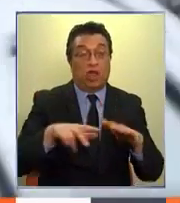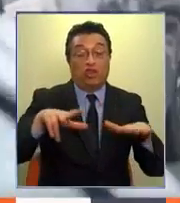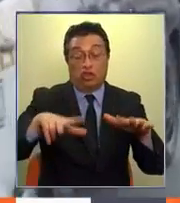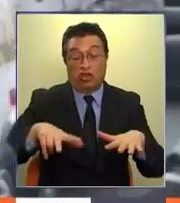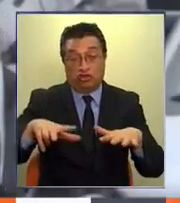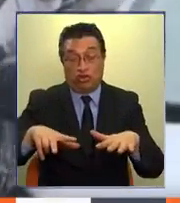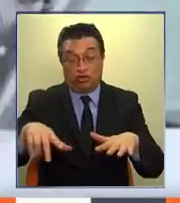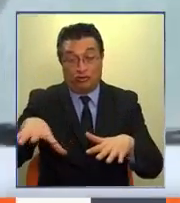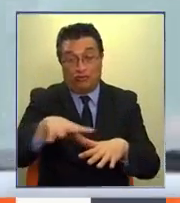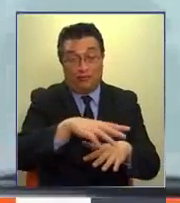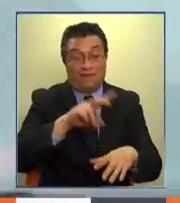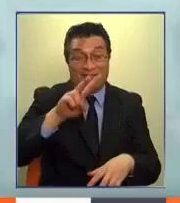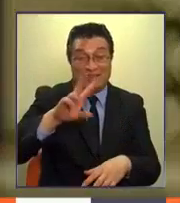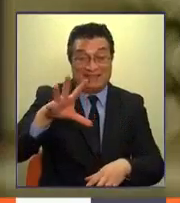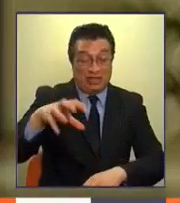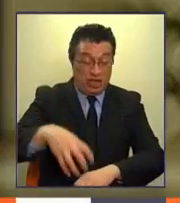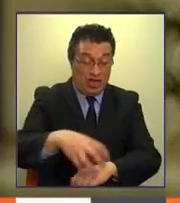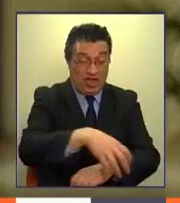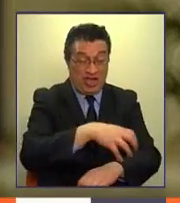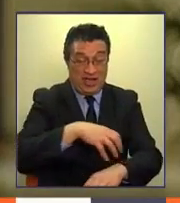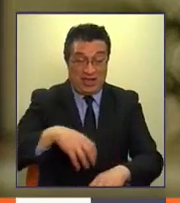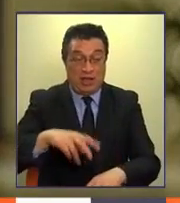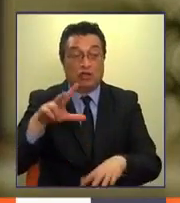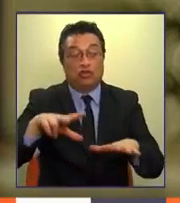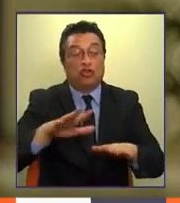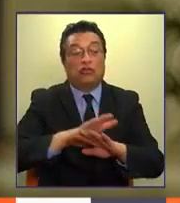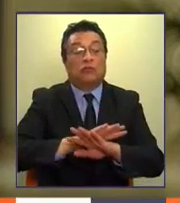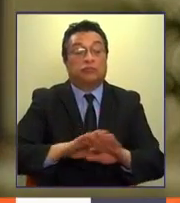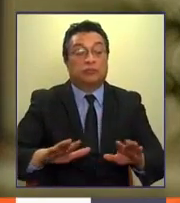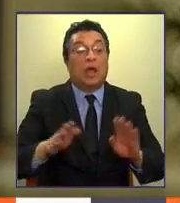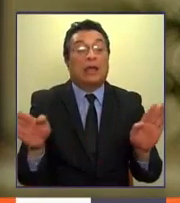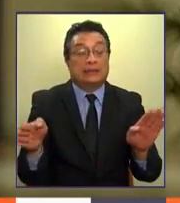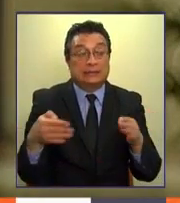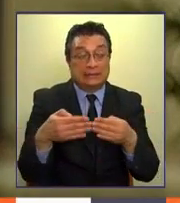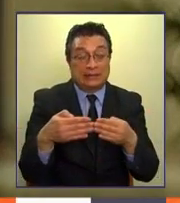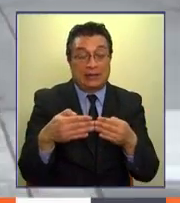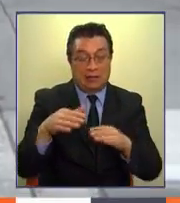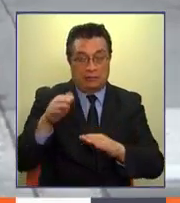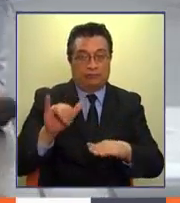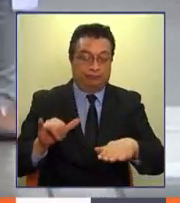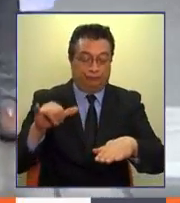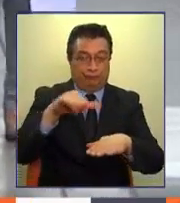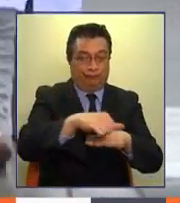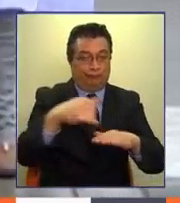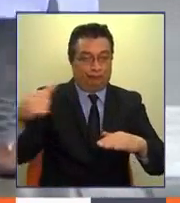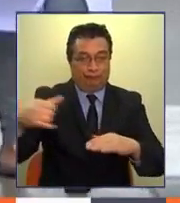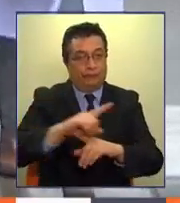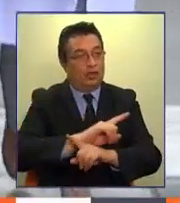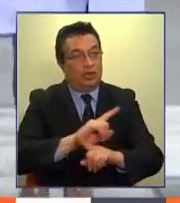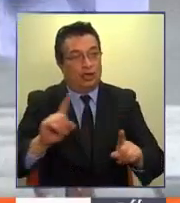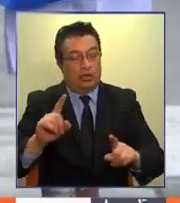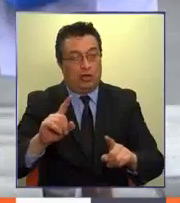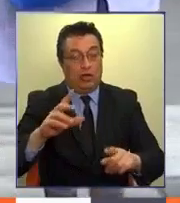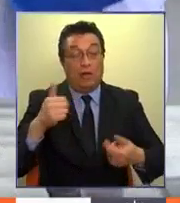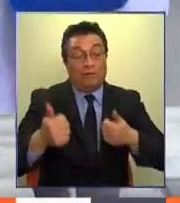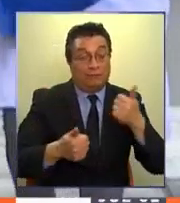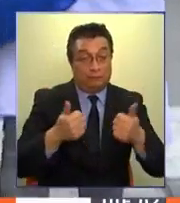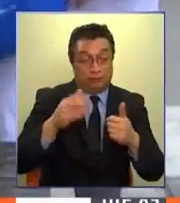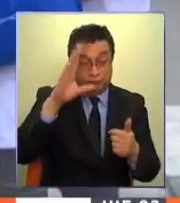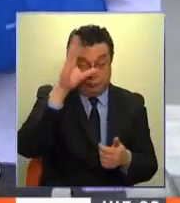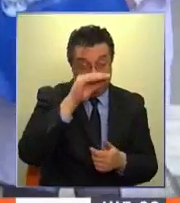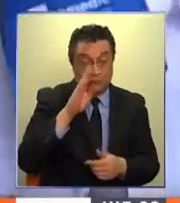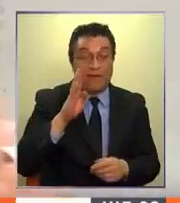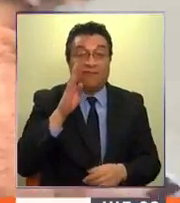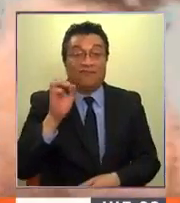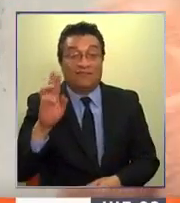las 25 regiones de Perú, aunque se mantendrán cerradas las fronteras, también los clubes nocturnos y los